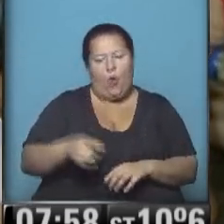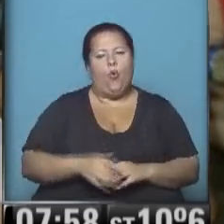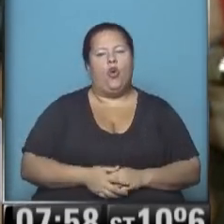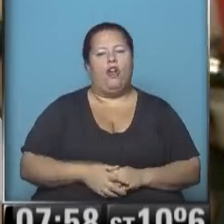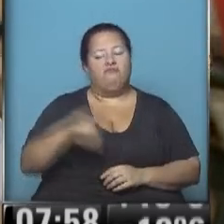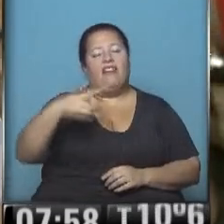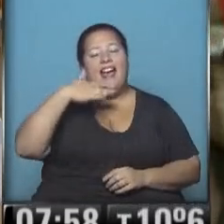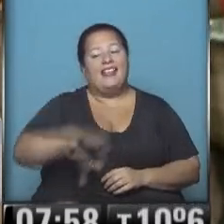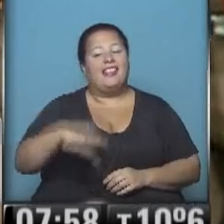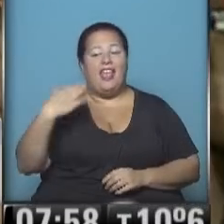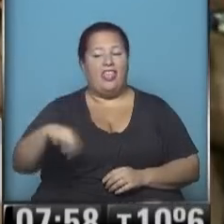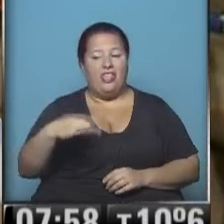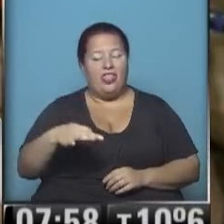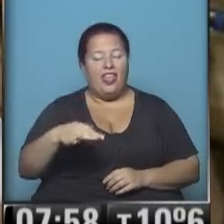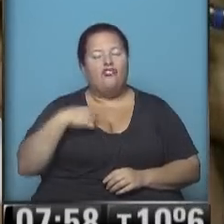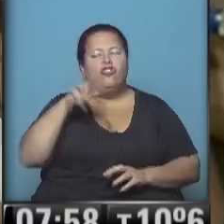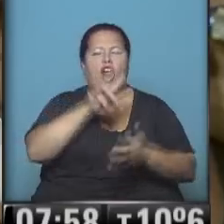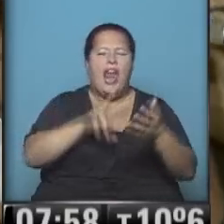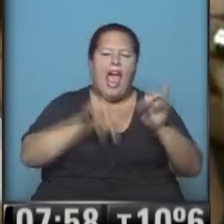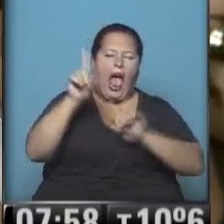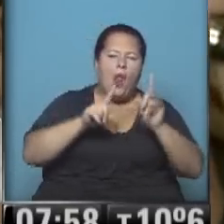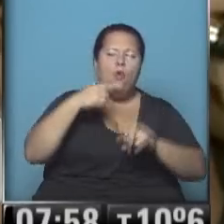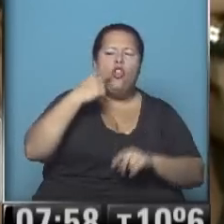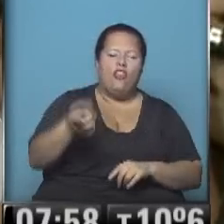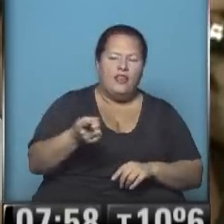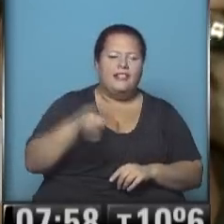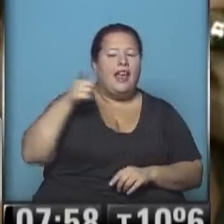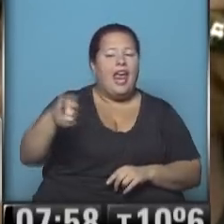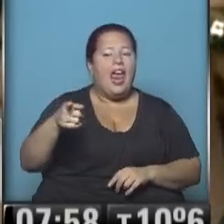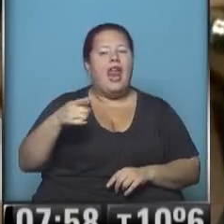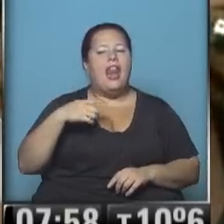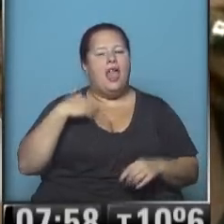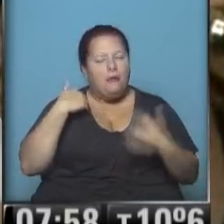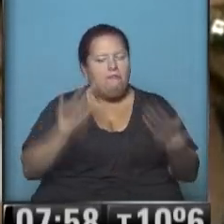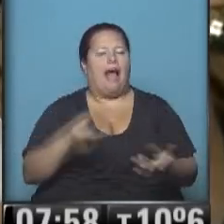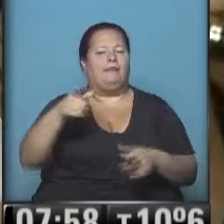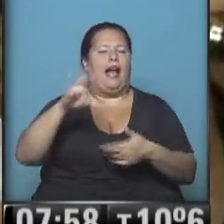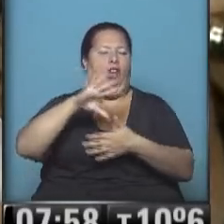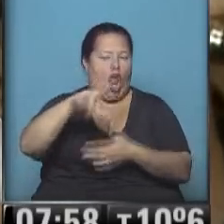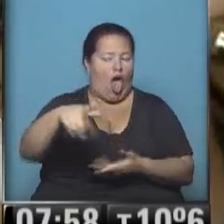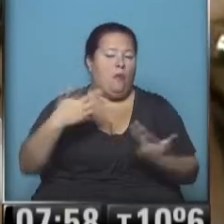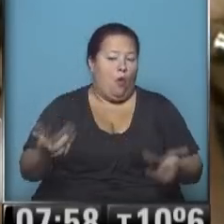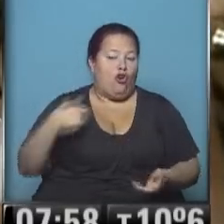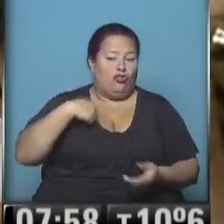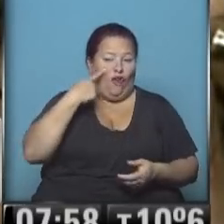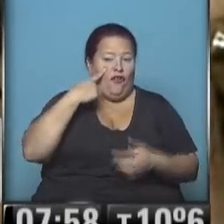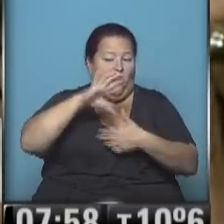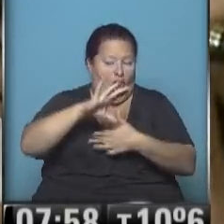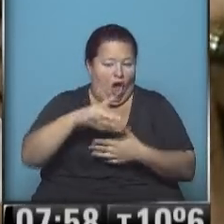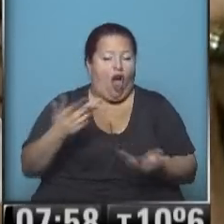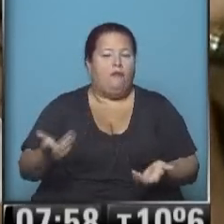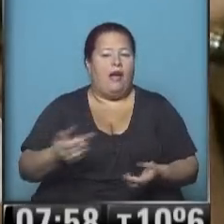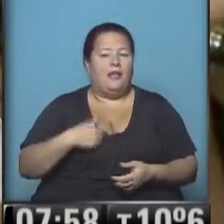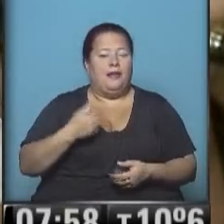Y entendió que tenía, leí en algún cable que decía que él tenía mucho por darle a Lomas de Zamora. Bueno, yo estoy viviendo en Lomas de Zamora,